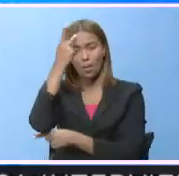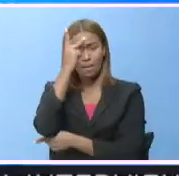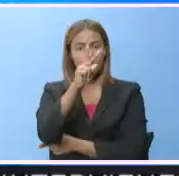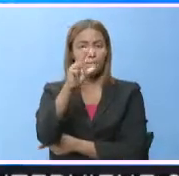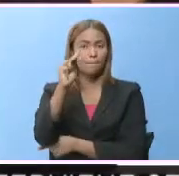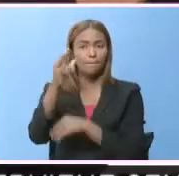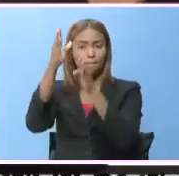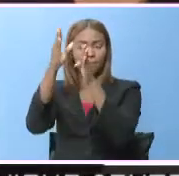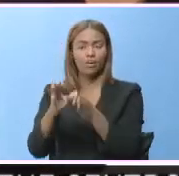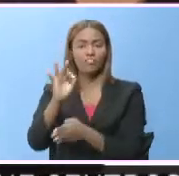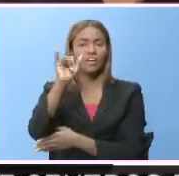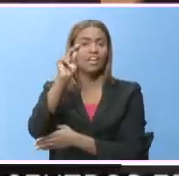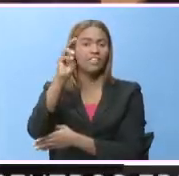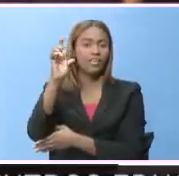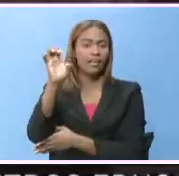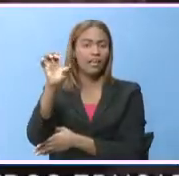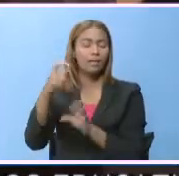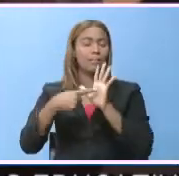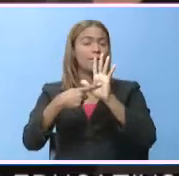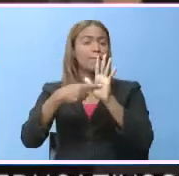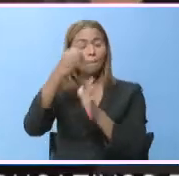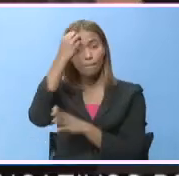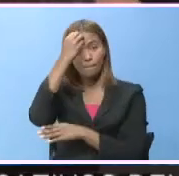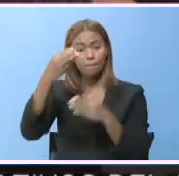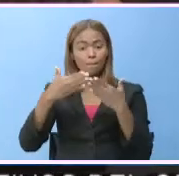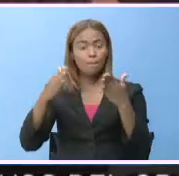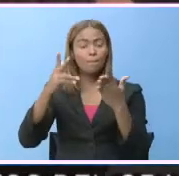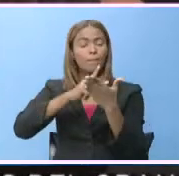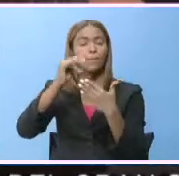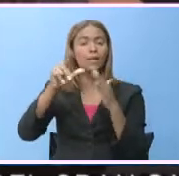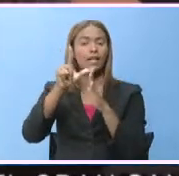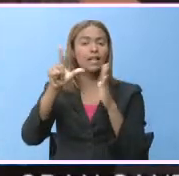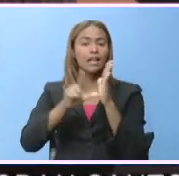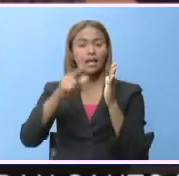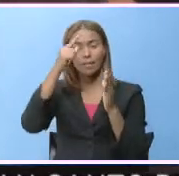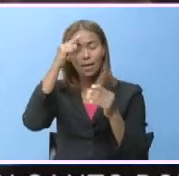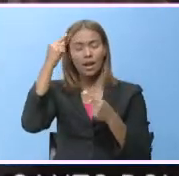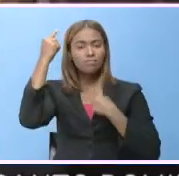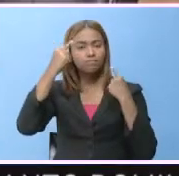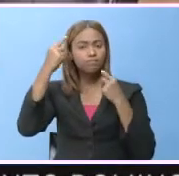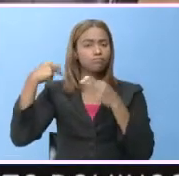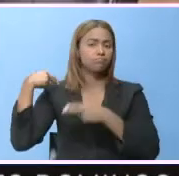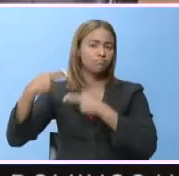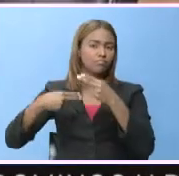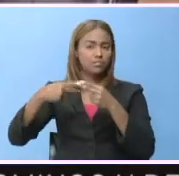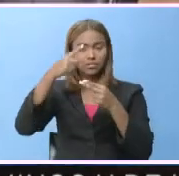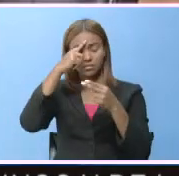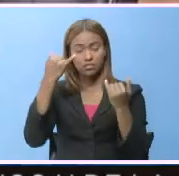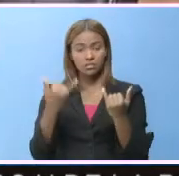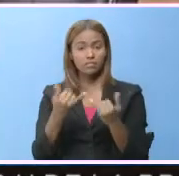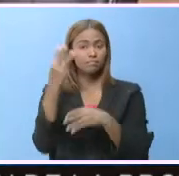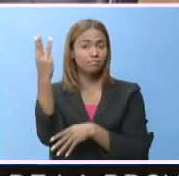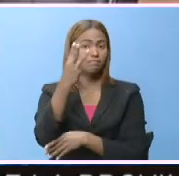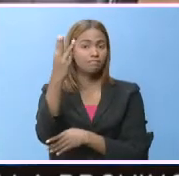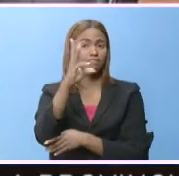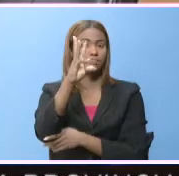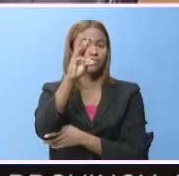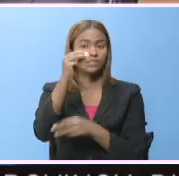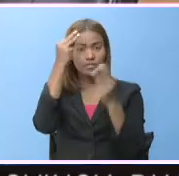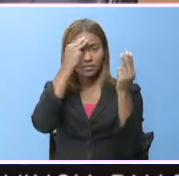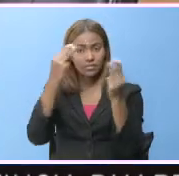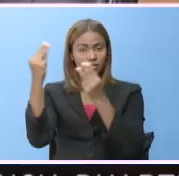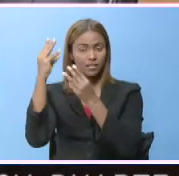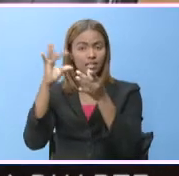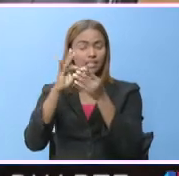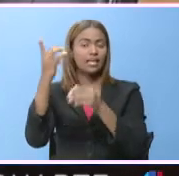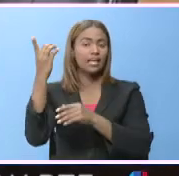Moderno, Farideh Raful, presentó a la opinión pública el anteproyecto de ley de memoria histórica. A propósito de cumplirse este miércoles el 60 aniversario